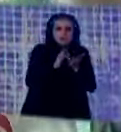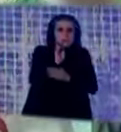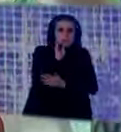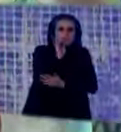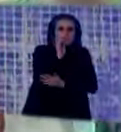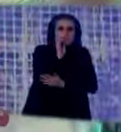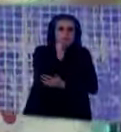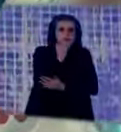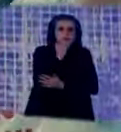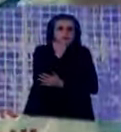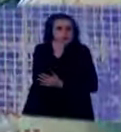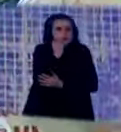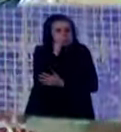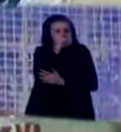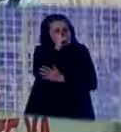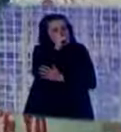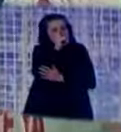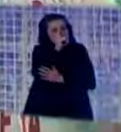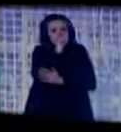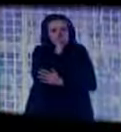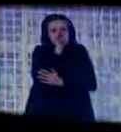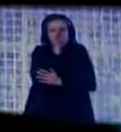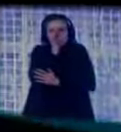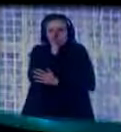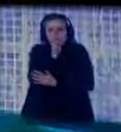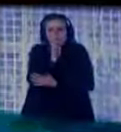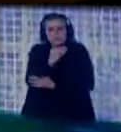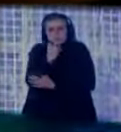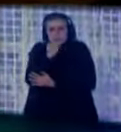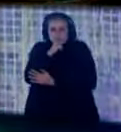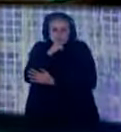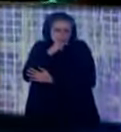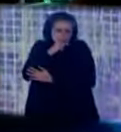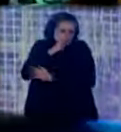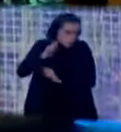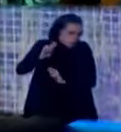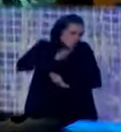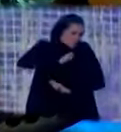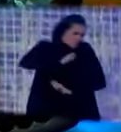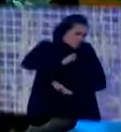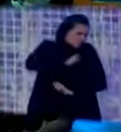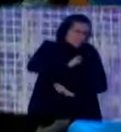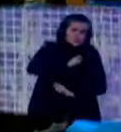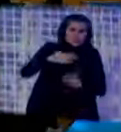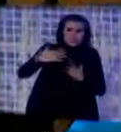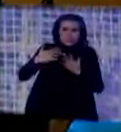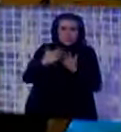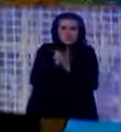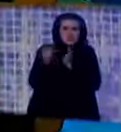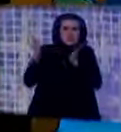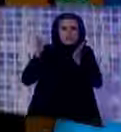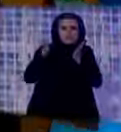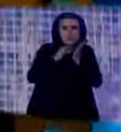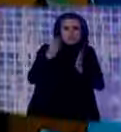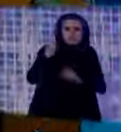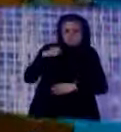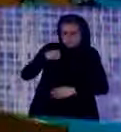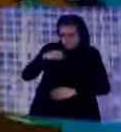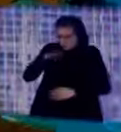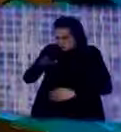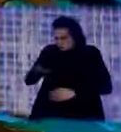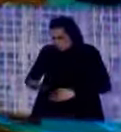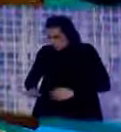solamente recordarlo puro causa mucho dolor todo esto pasó cuando era